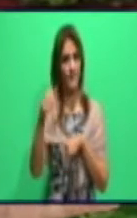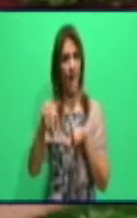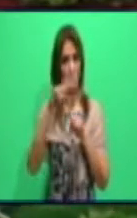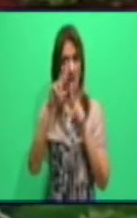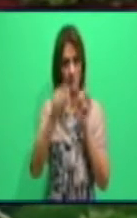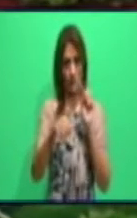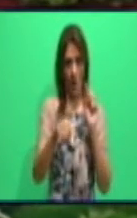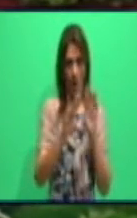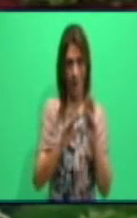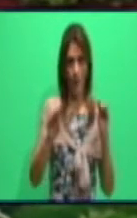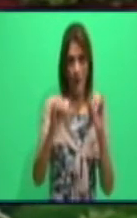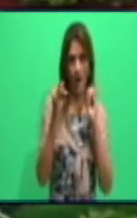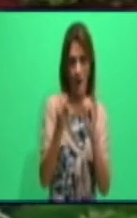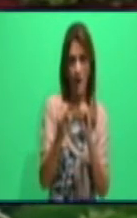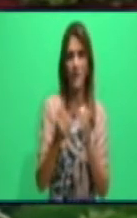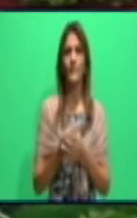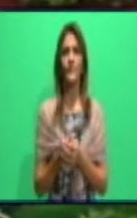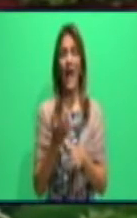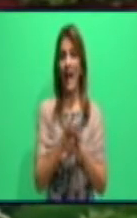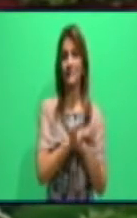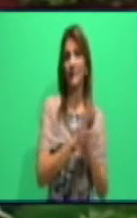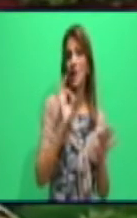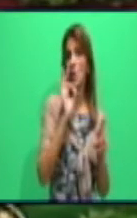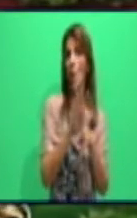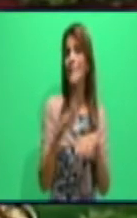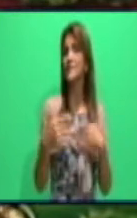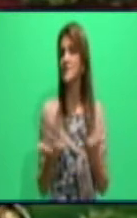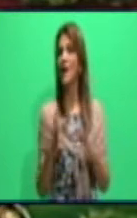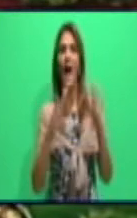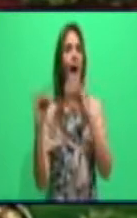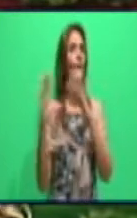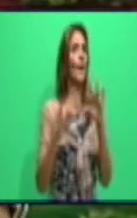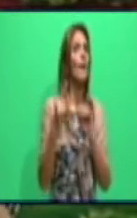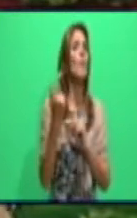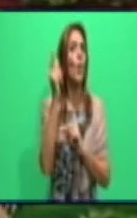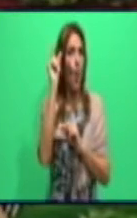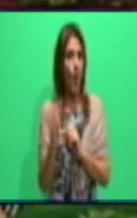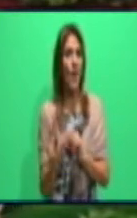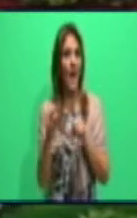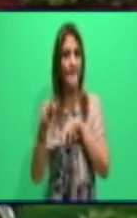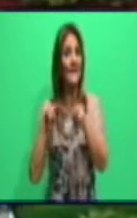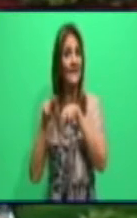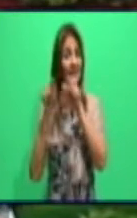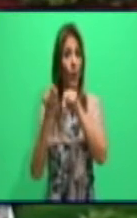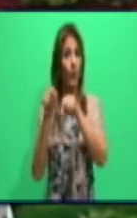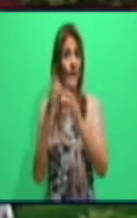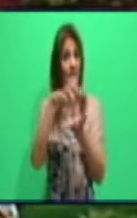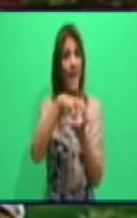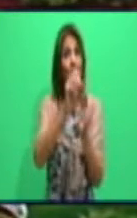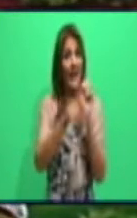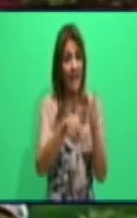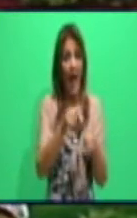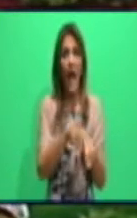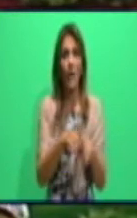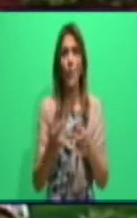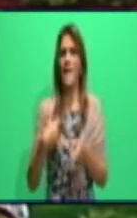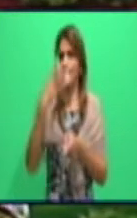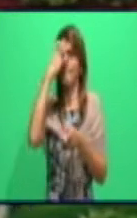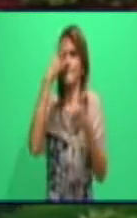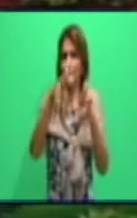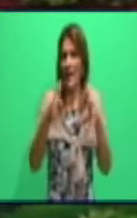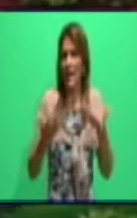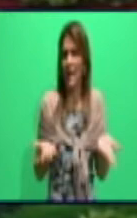hablábamos con él antes de comenzar el programa es una pena un bochorno además tener que